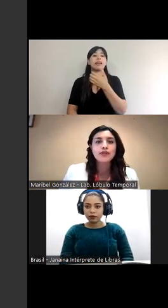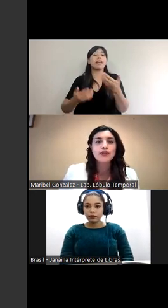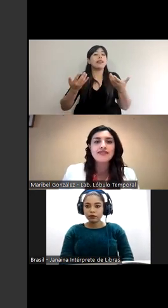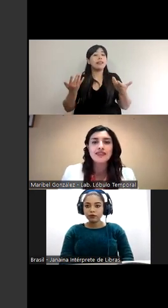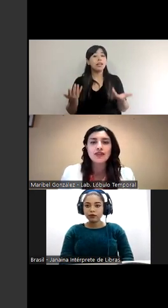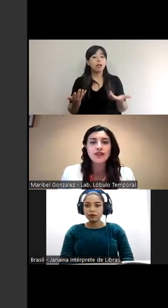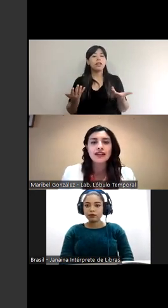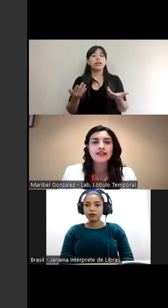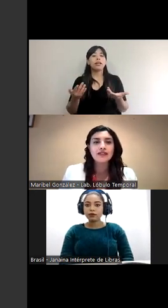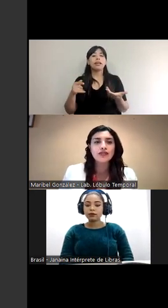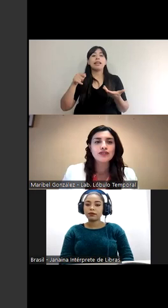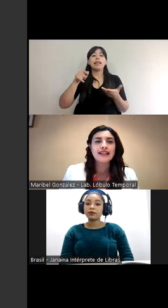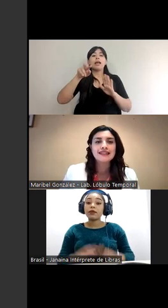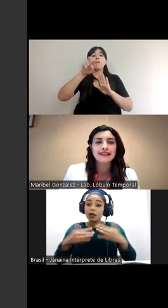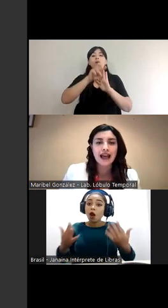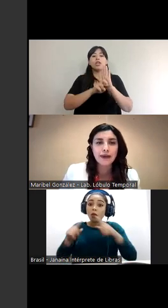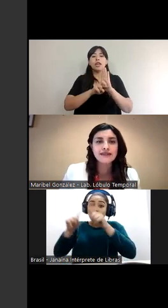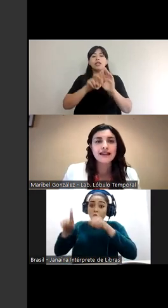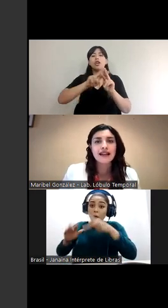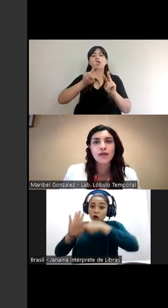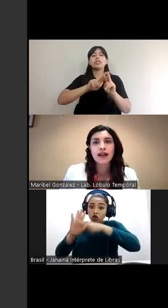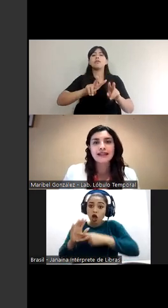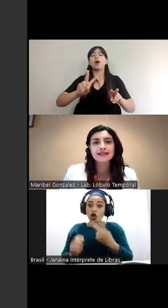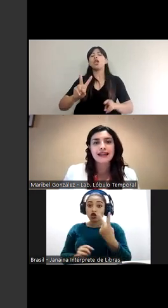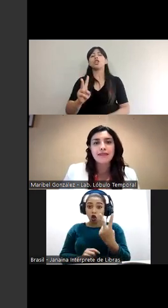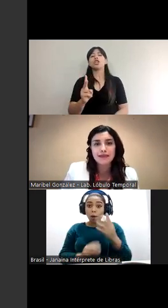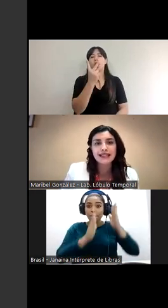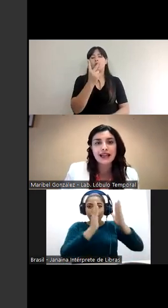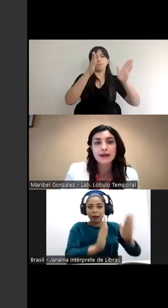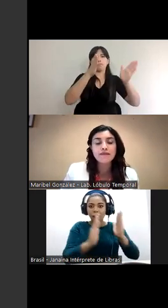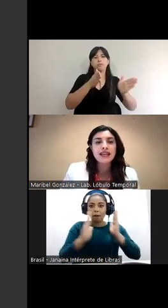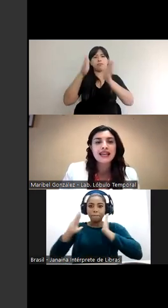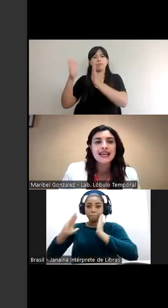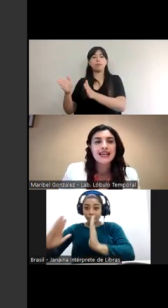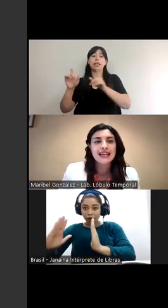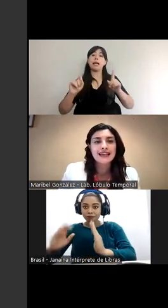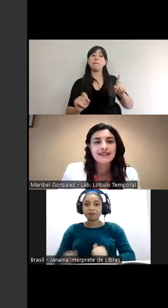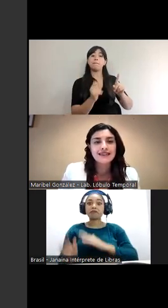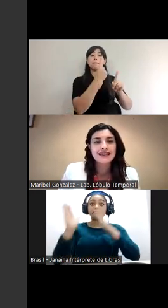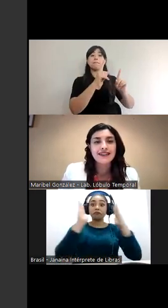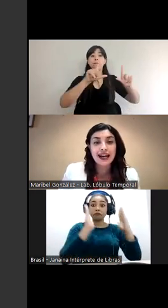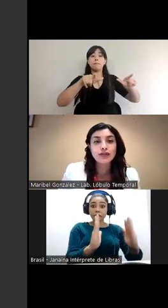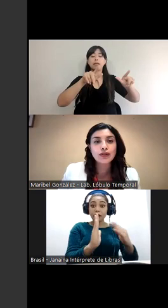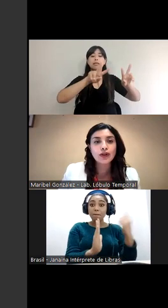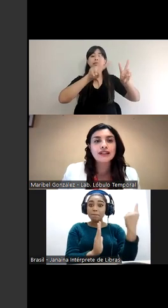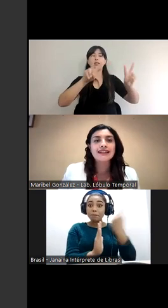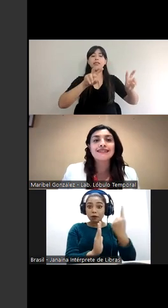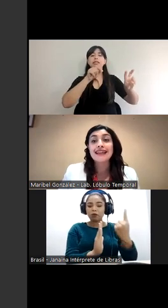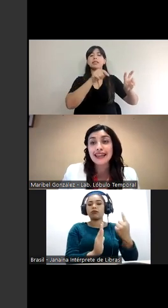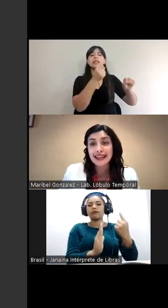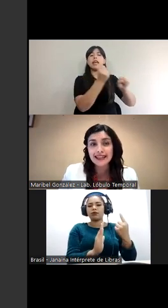el proyecto se dividió en dos grandes etapas, en las cuales en la primera etapa se trabajaron